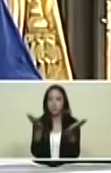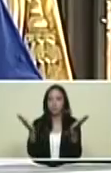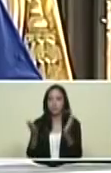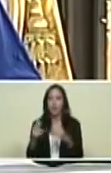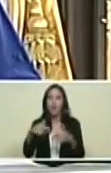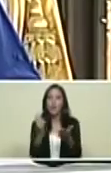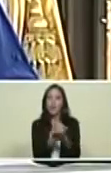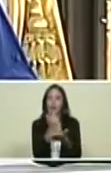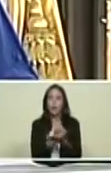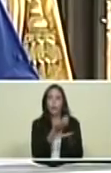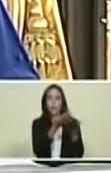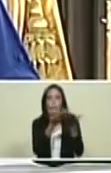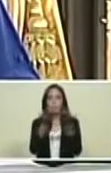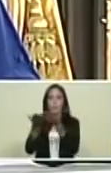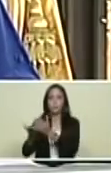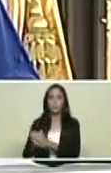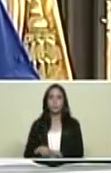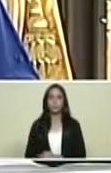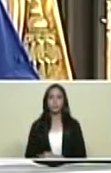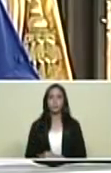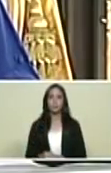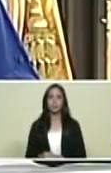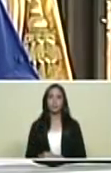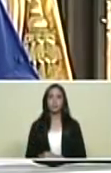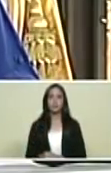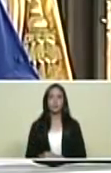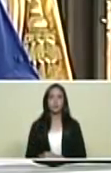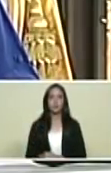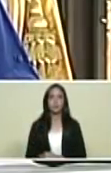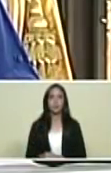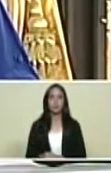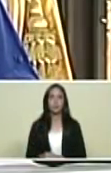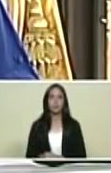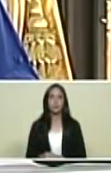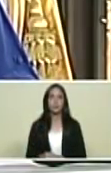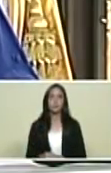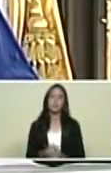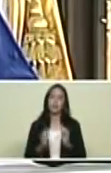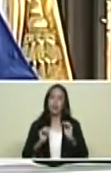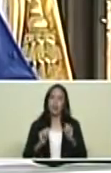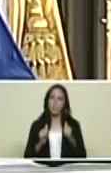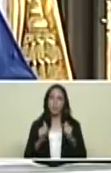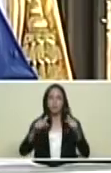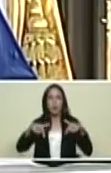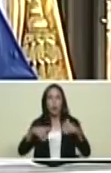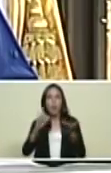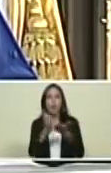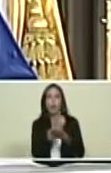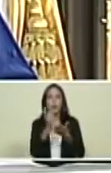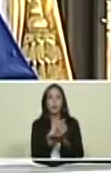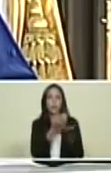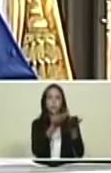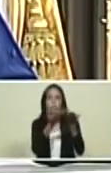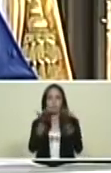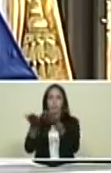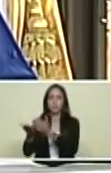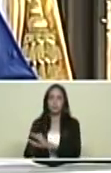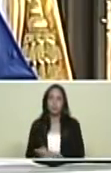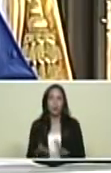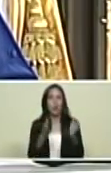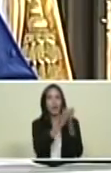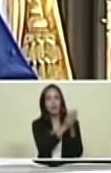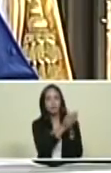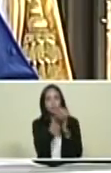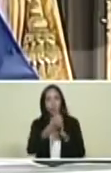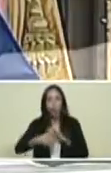La colección Bicentenario debe comenzar a partir de hoy a entregarse a lo largo